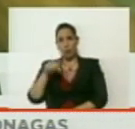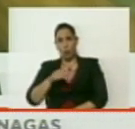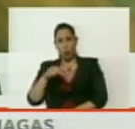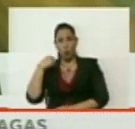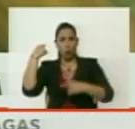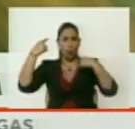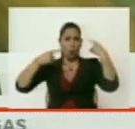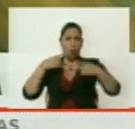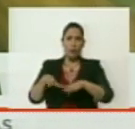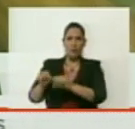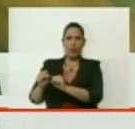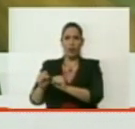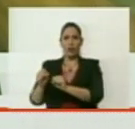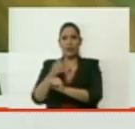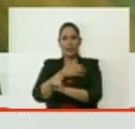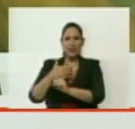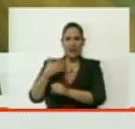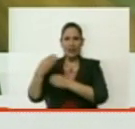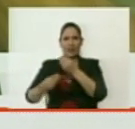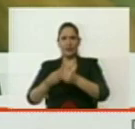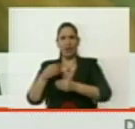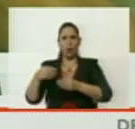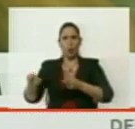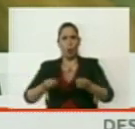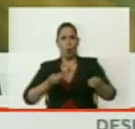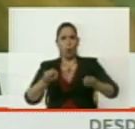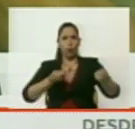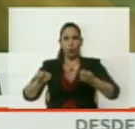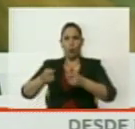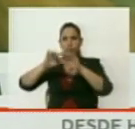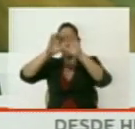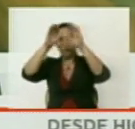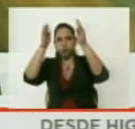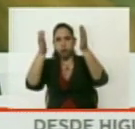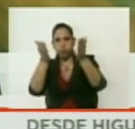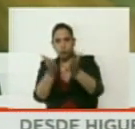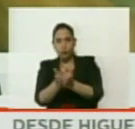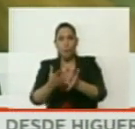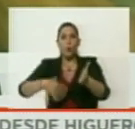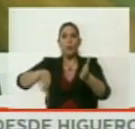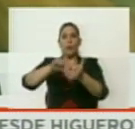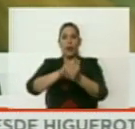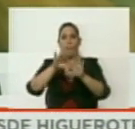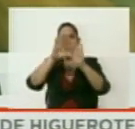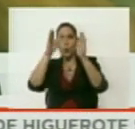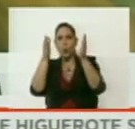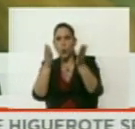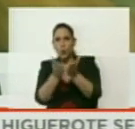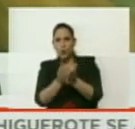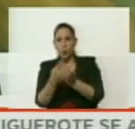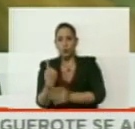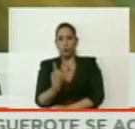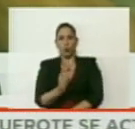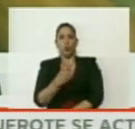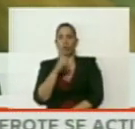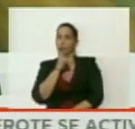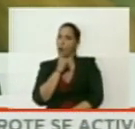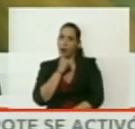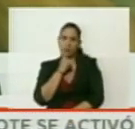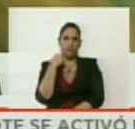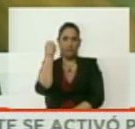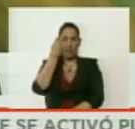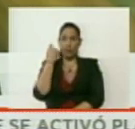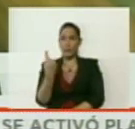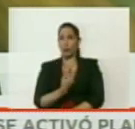locura imperial tratará de hacerse del control de todo el mundo. Volverá el mundo unipolar y no habrá sino un